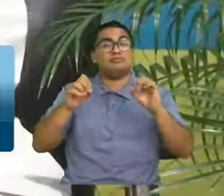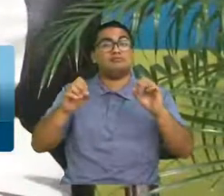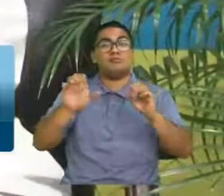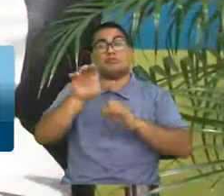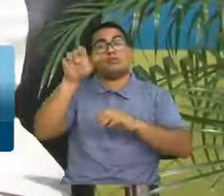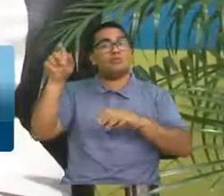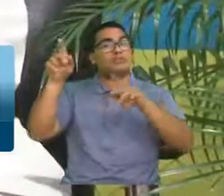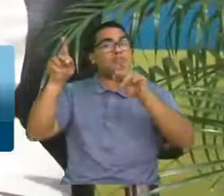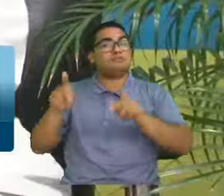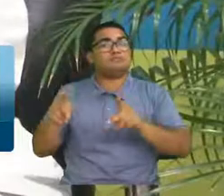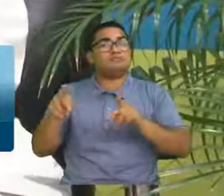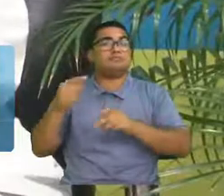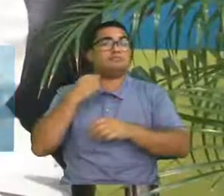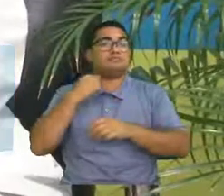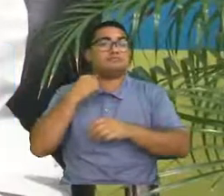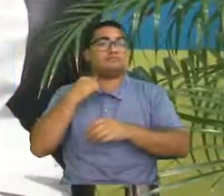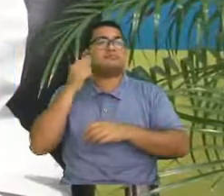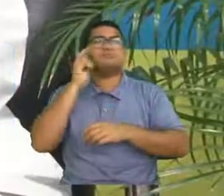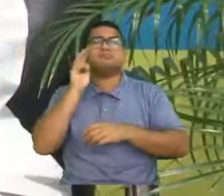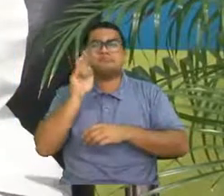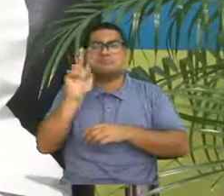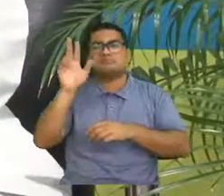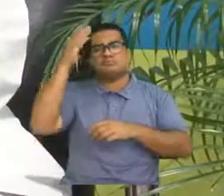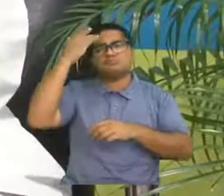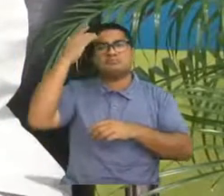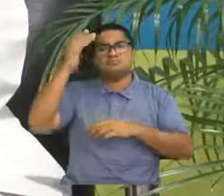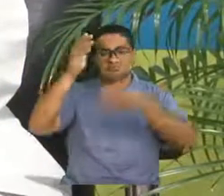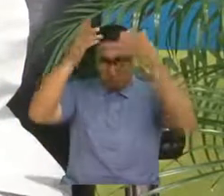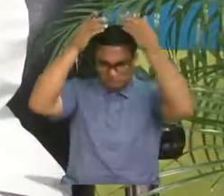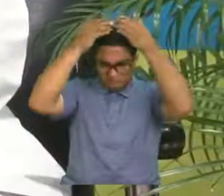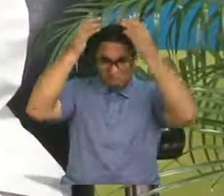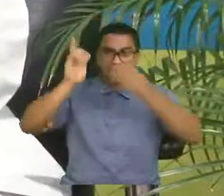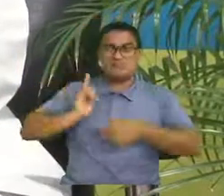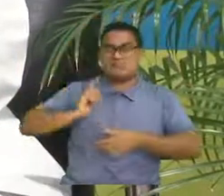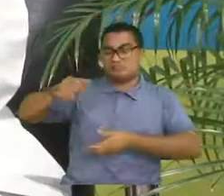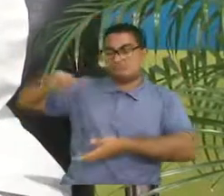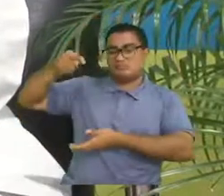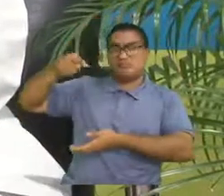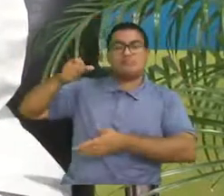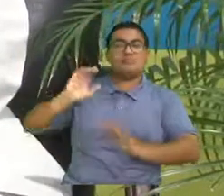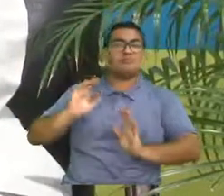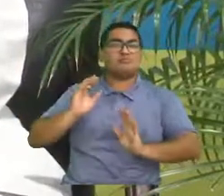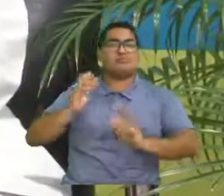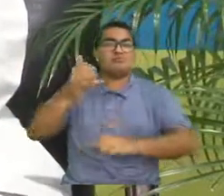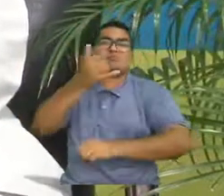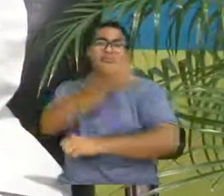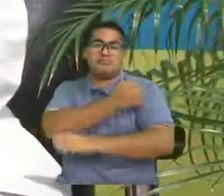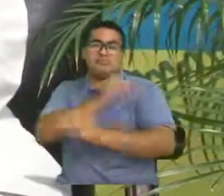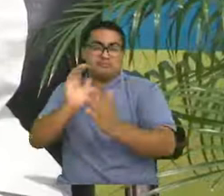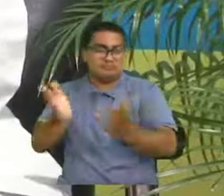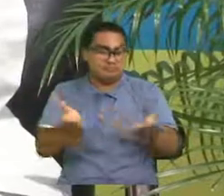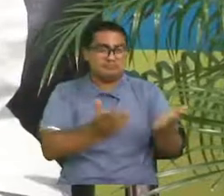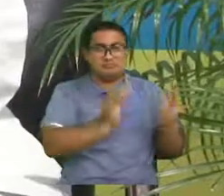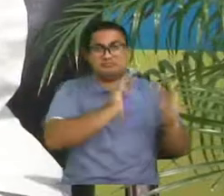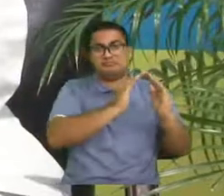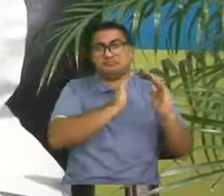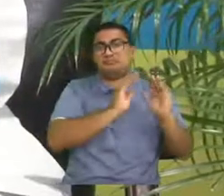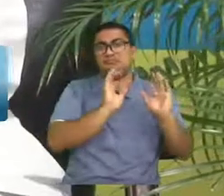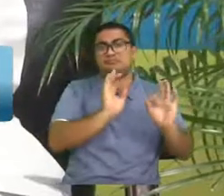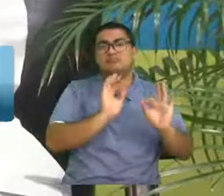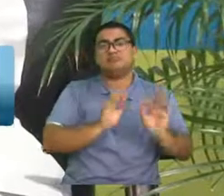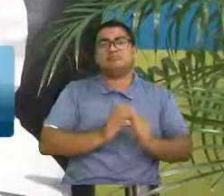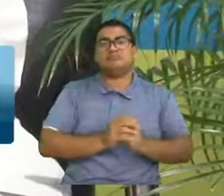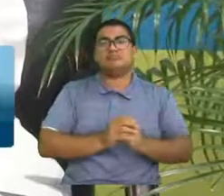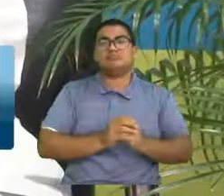Ya. O sea, siempre que nos miran, ya saben que andamos con nuestros termos vacunando y sí nos dan la bienvenida a su hogar. Tienen sus